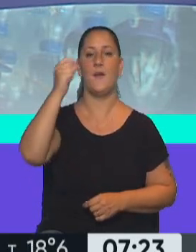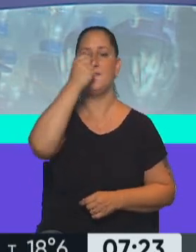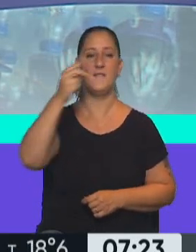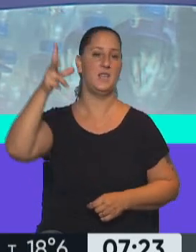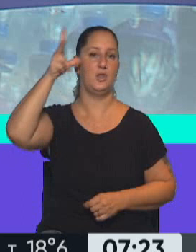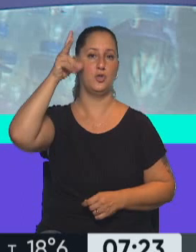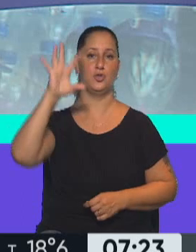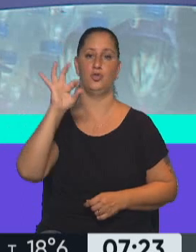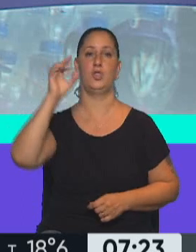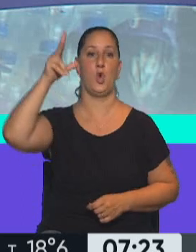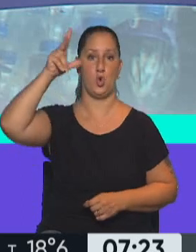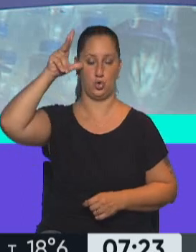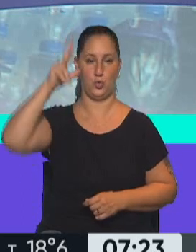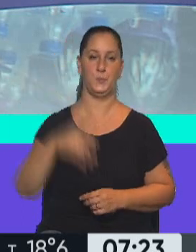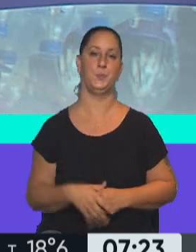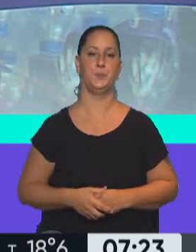4394-9490,